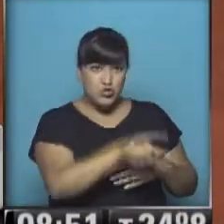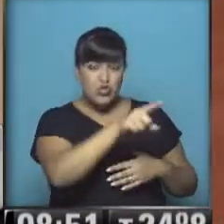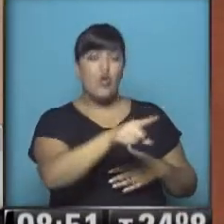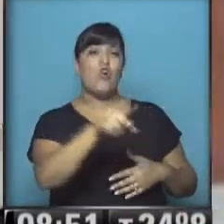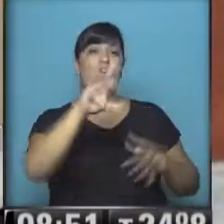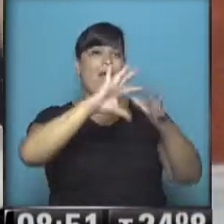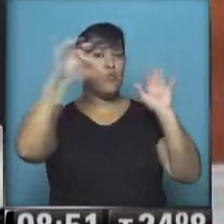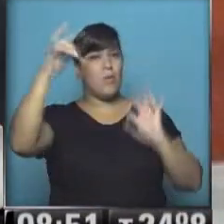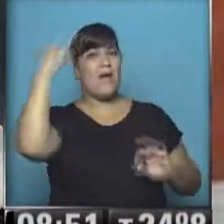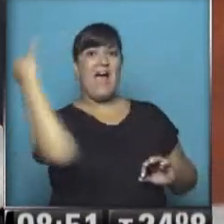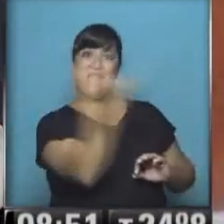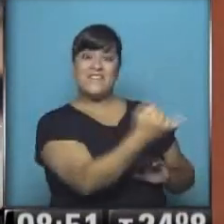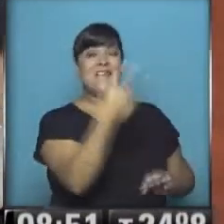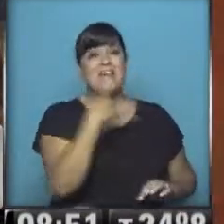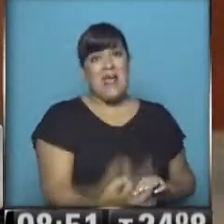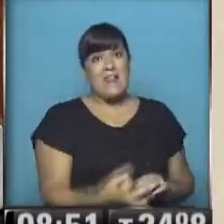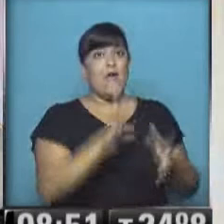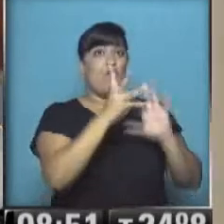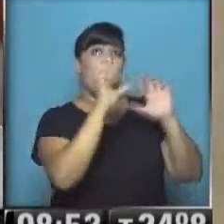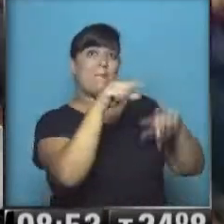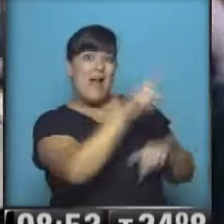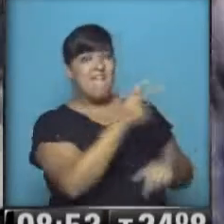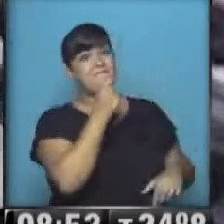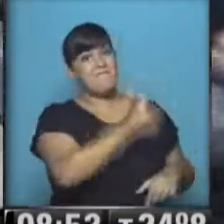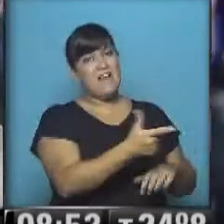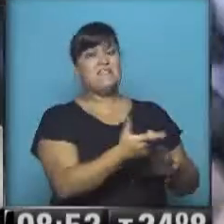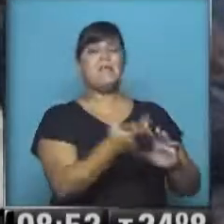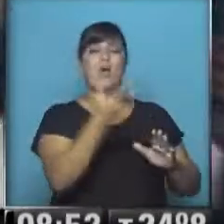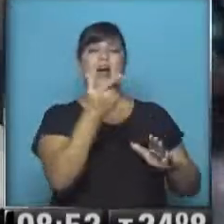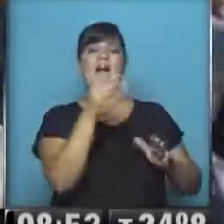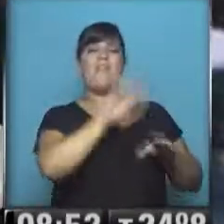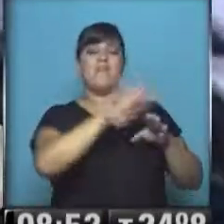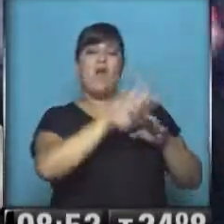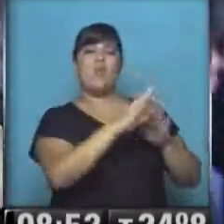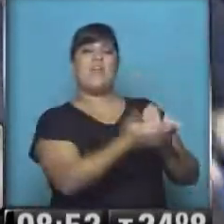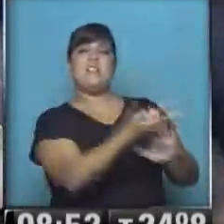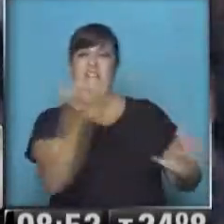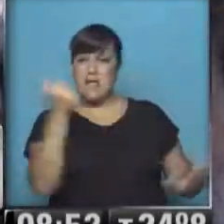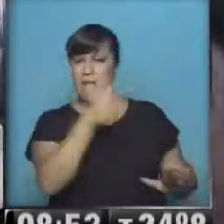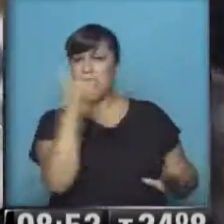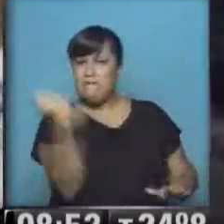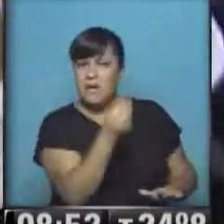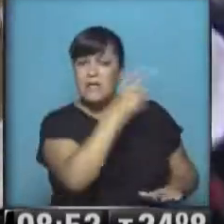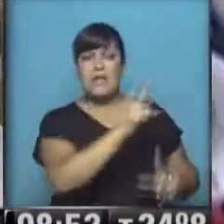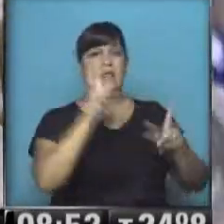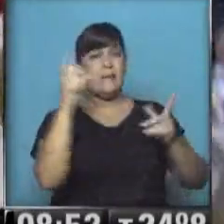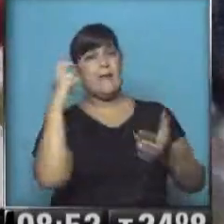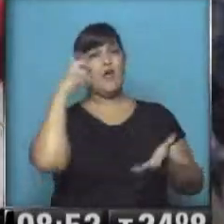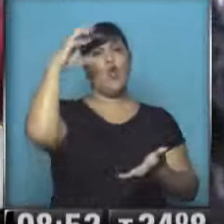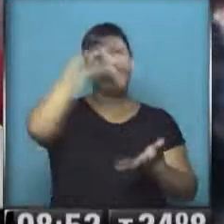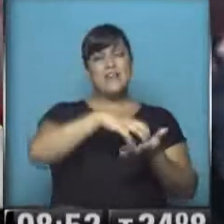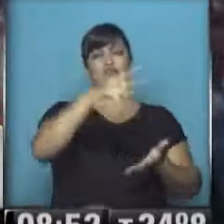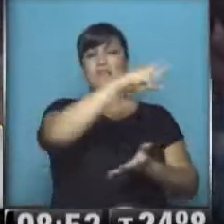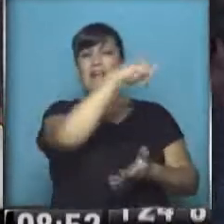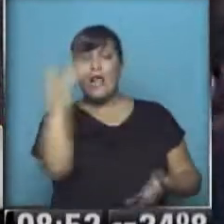no va a ser tan sencillo el plan que él tiene de una quita de la deuda con una especie de congreso internacional